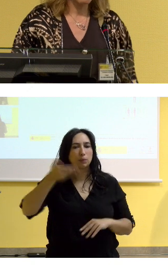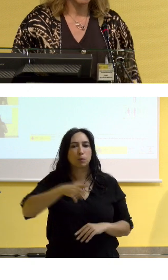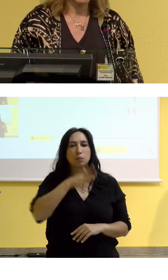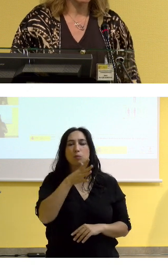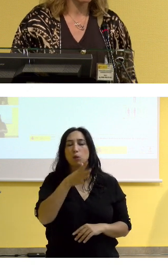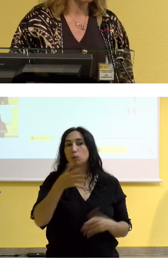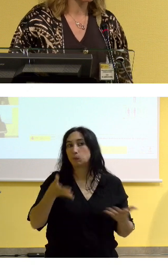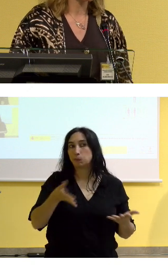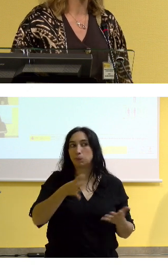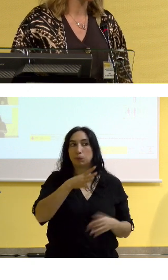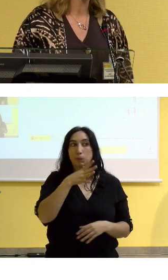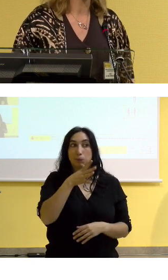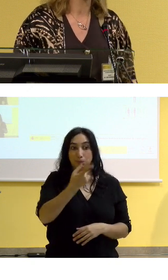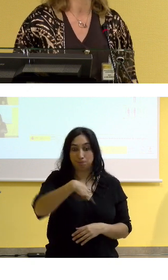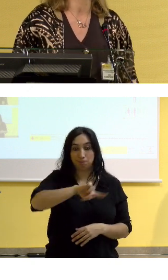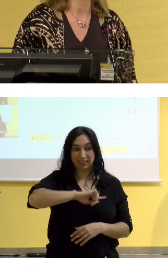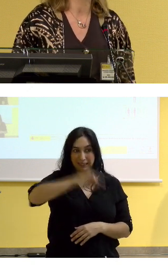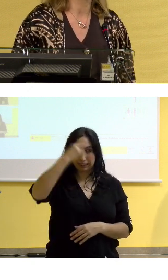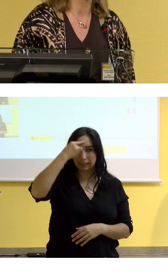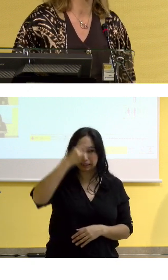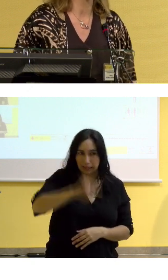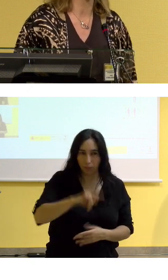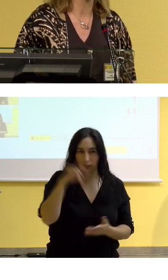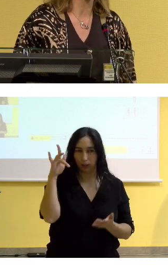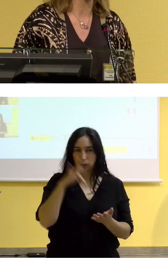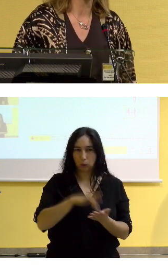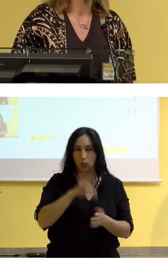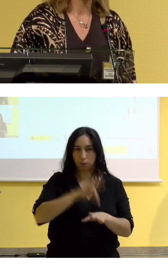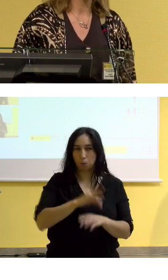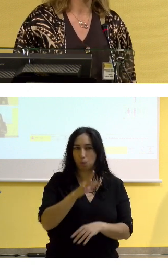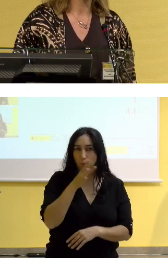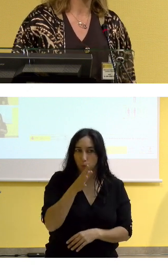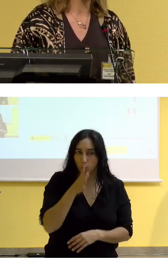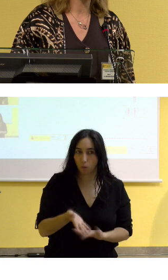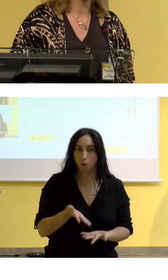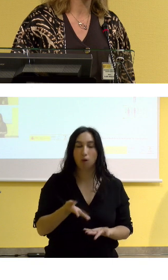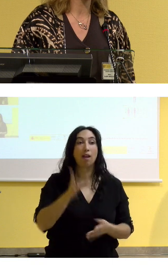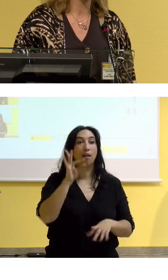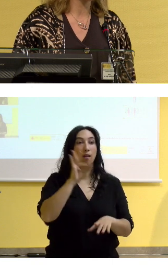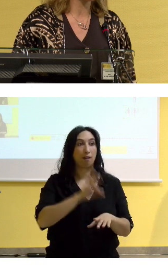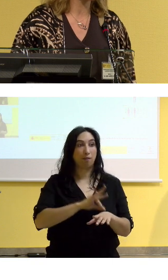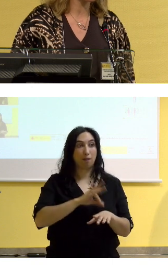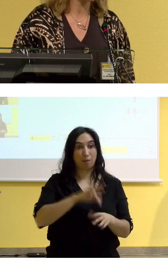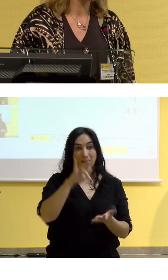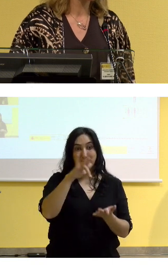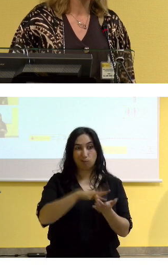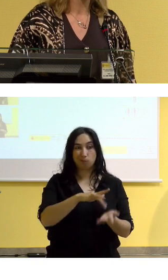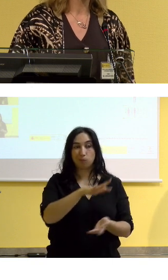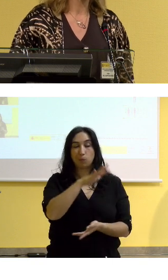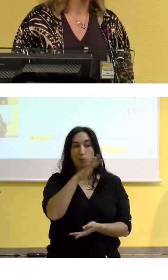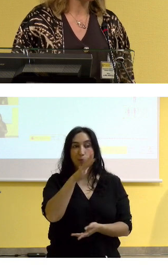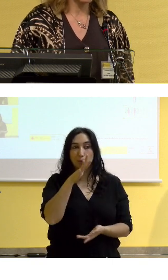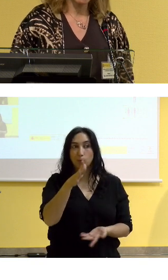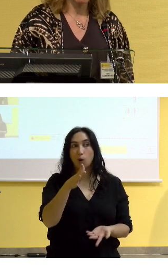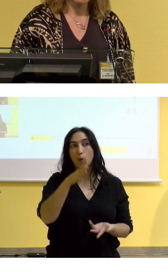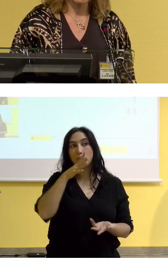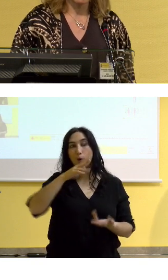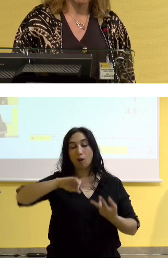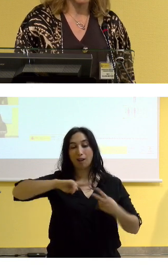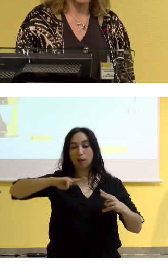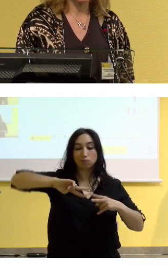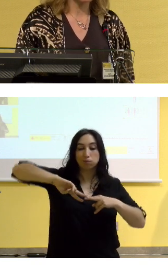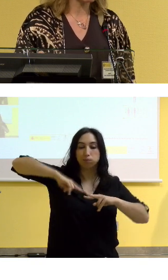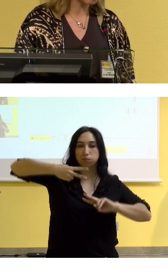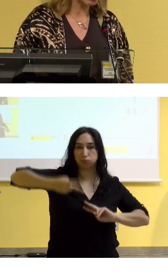Es importante porque nosotros sabemos por qué se produce esta enfermedad. Esta enfermedad sabemos que se produce por una mutación que